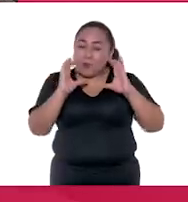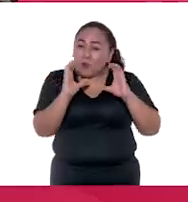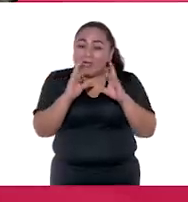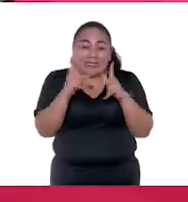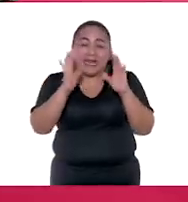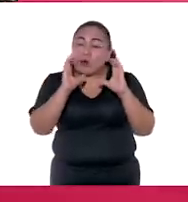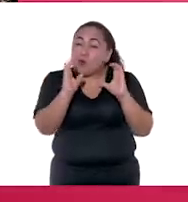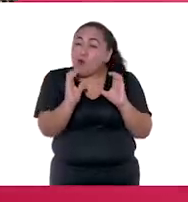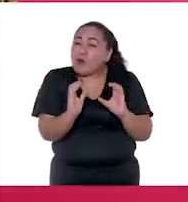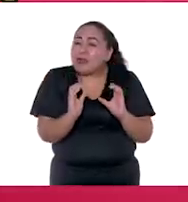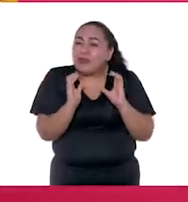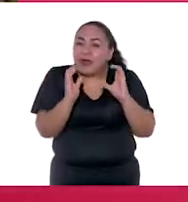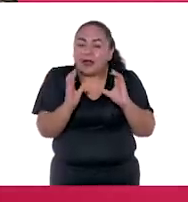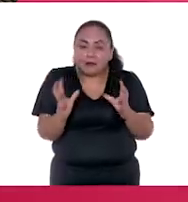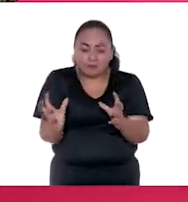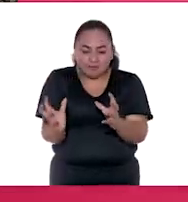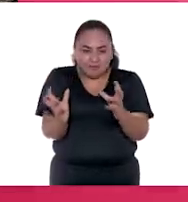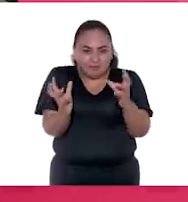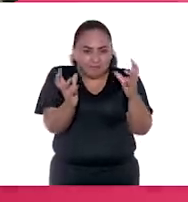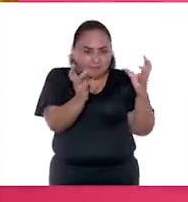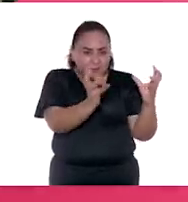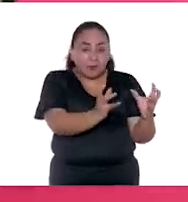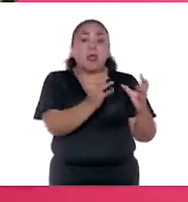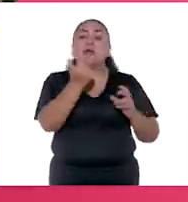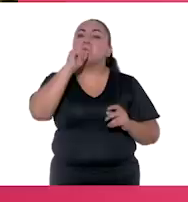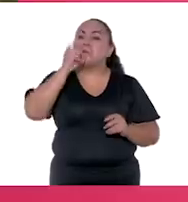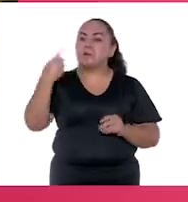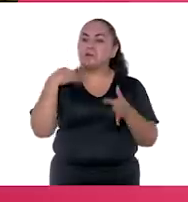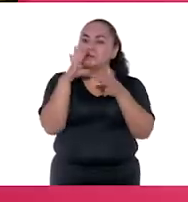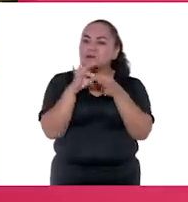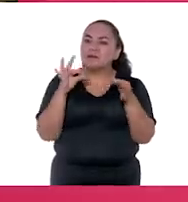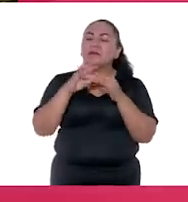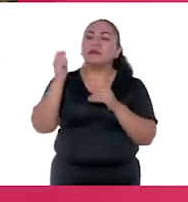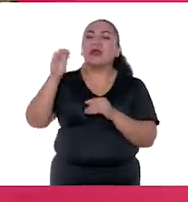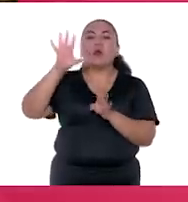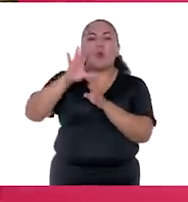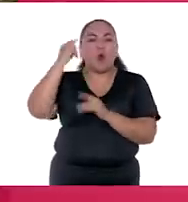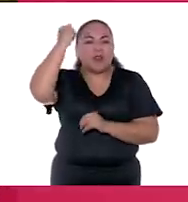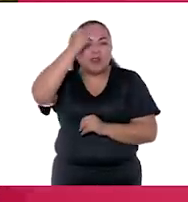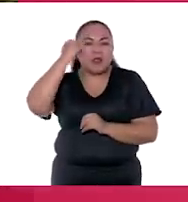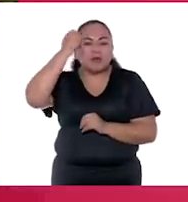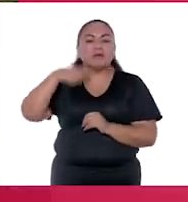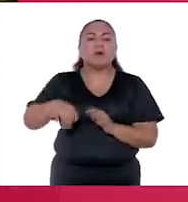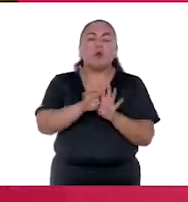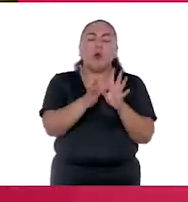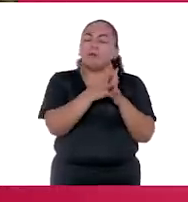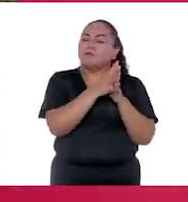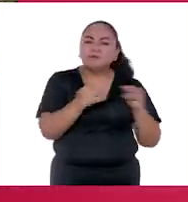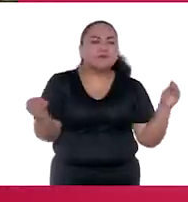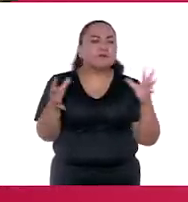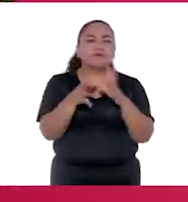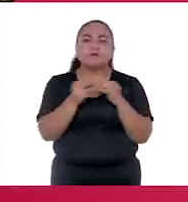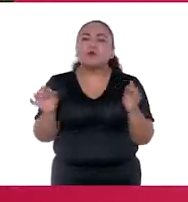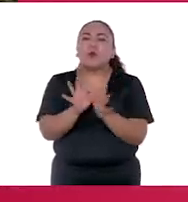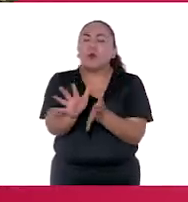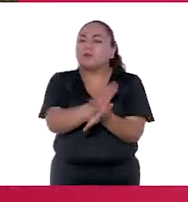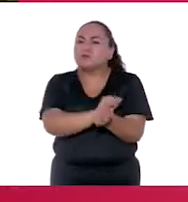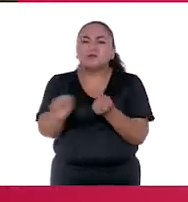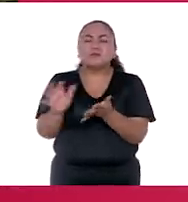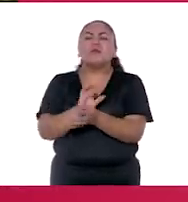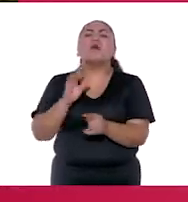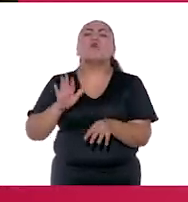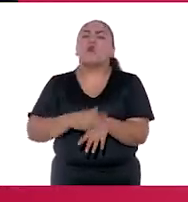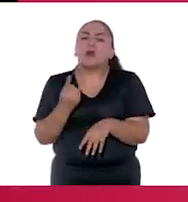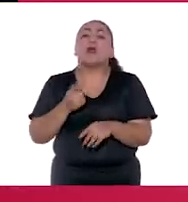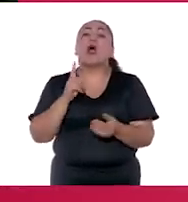pueda. También me cuenta sobre las teorías de la extinción de estas especies y la mayoría concuerdan en que se debió a